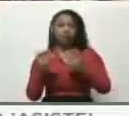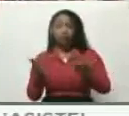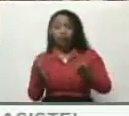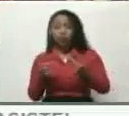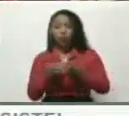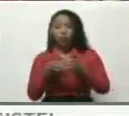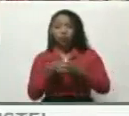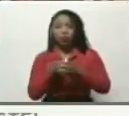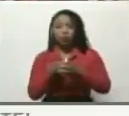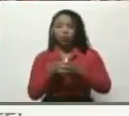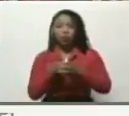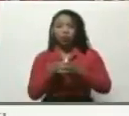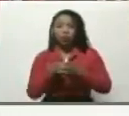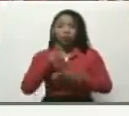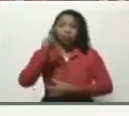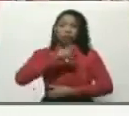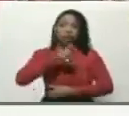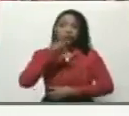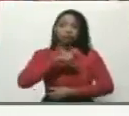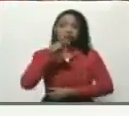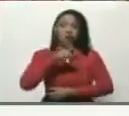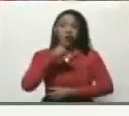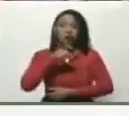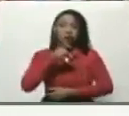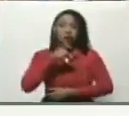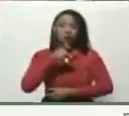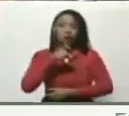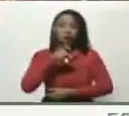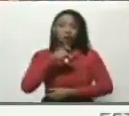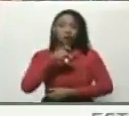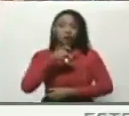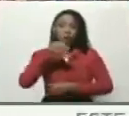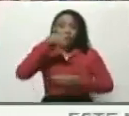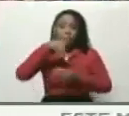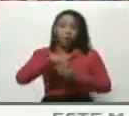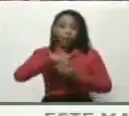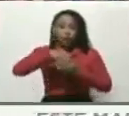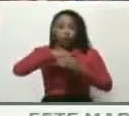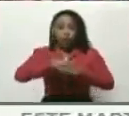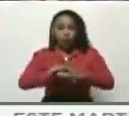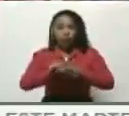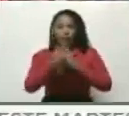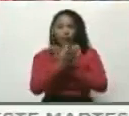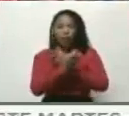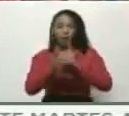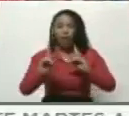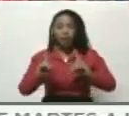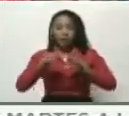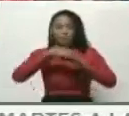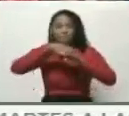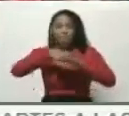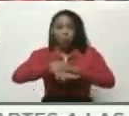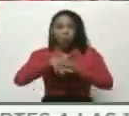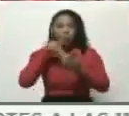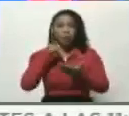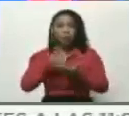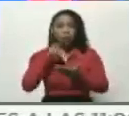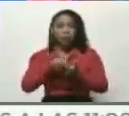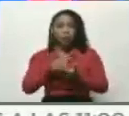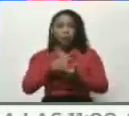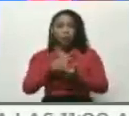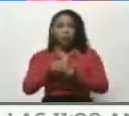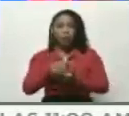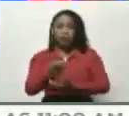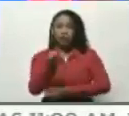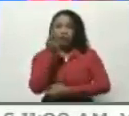partido que necesariamente es de arraigo democrático, de arraigo participativo, y que en